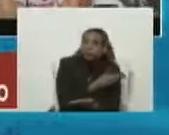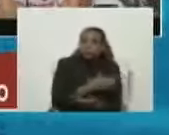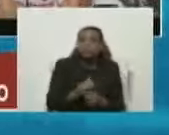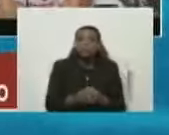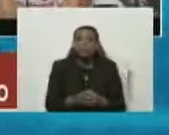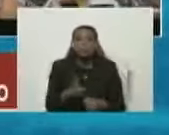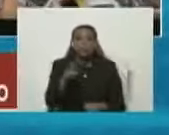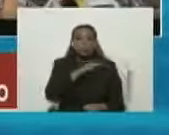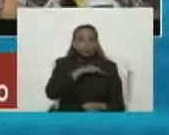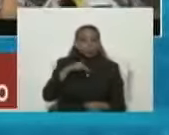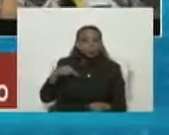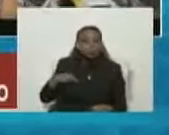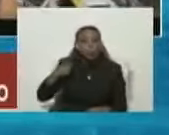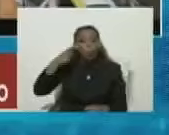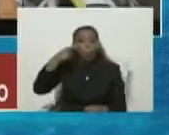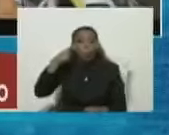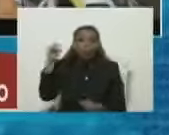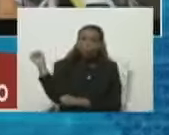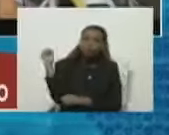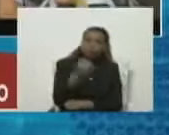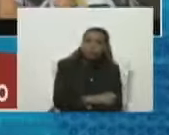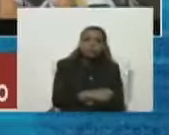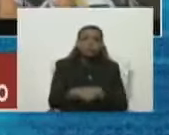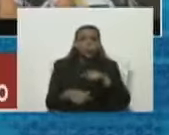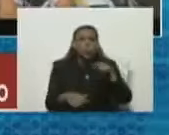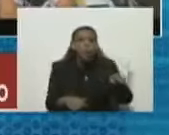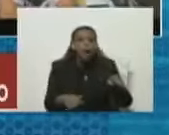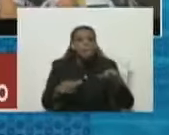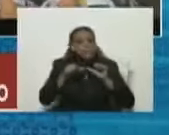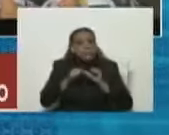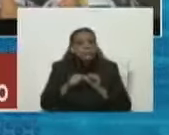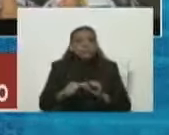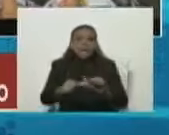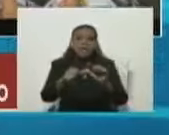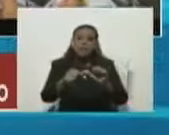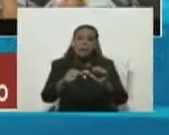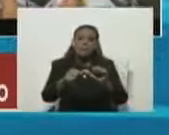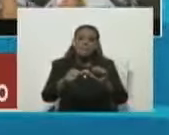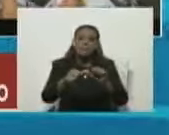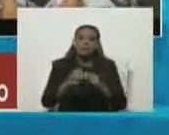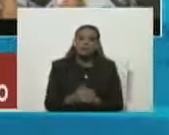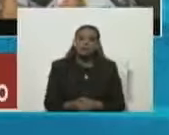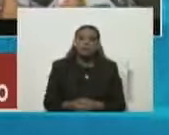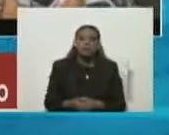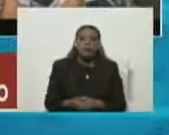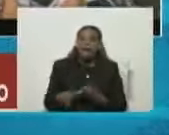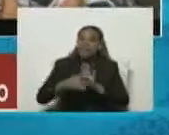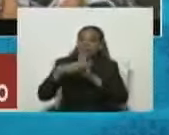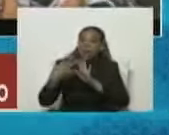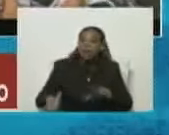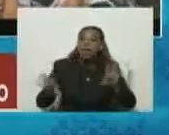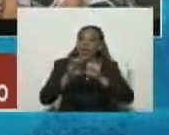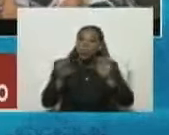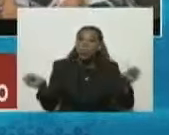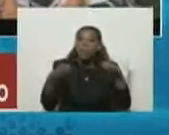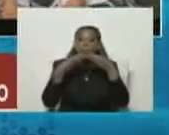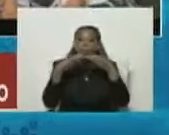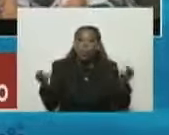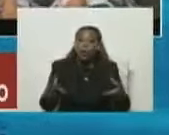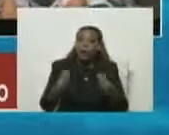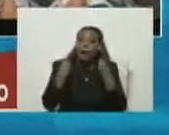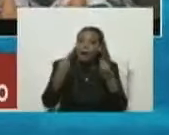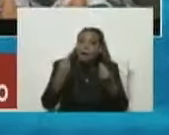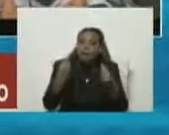Y nosotros tenemos que vencer para hacer irreversible el derecho a la educación pública y de